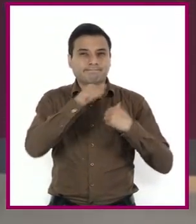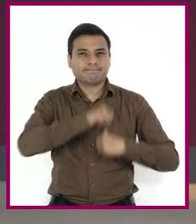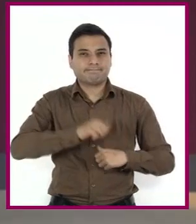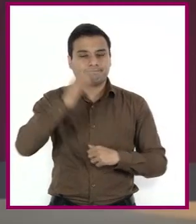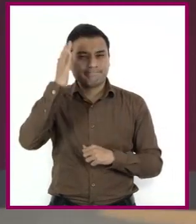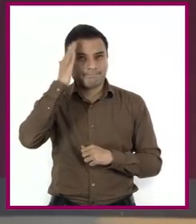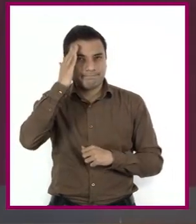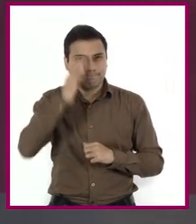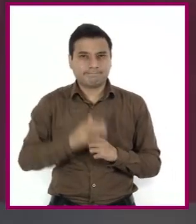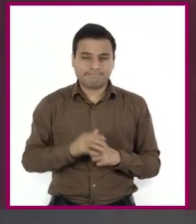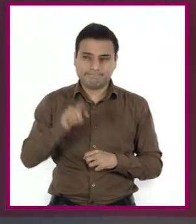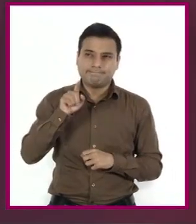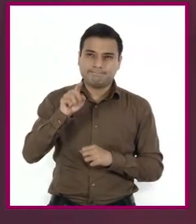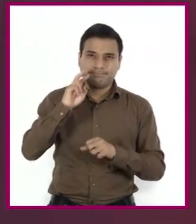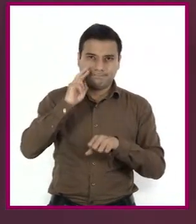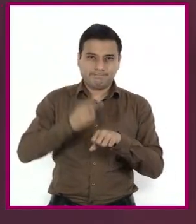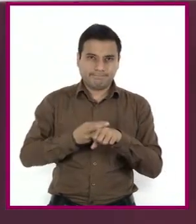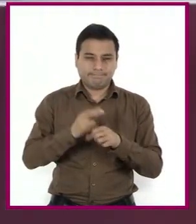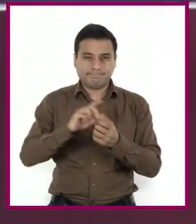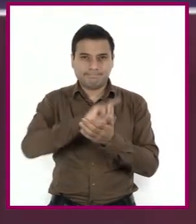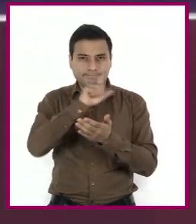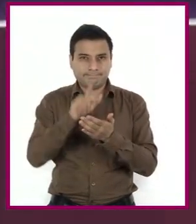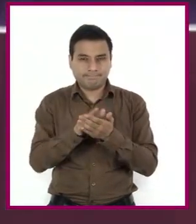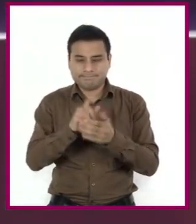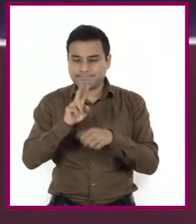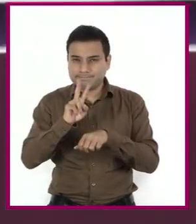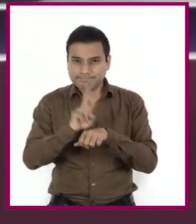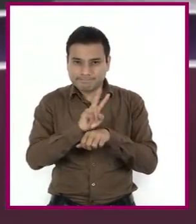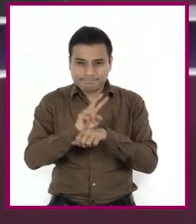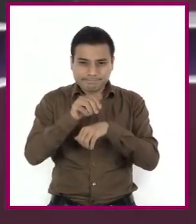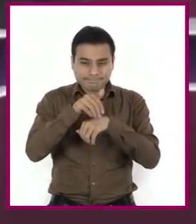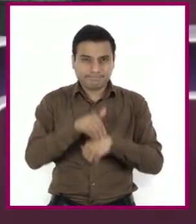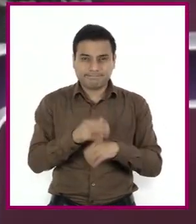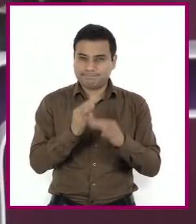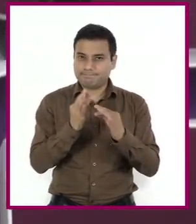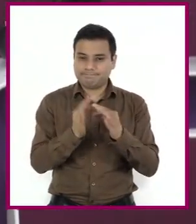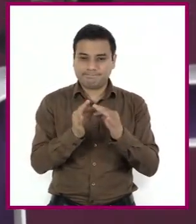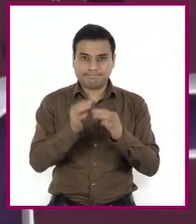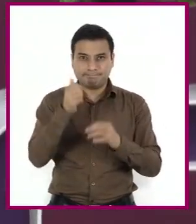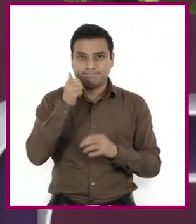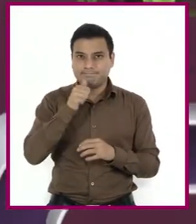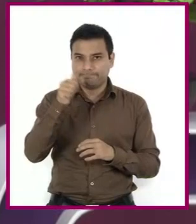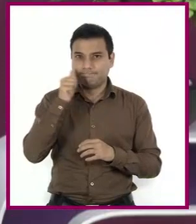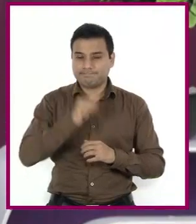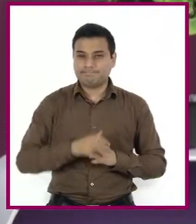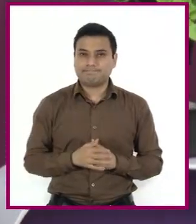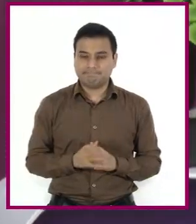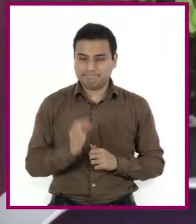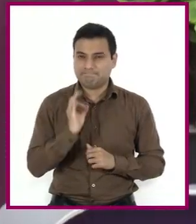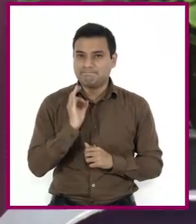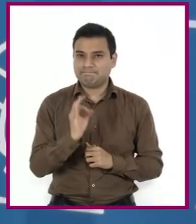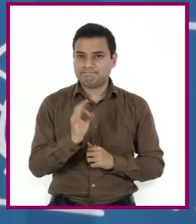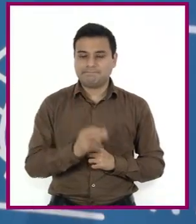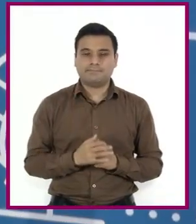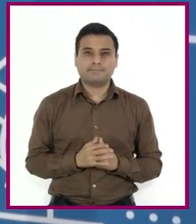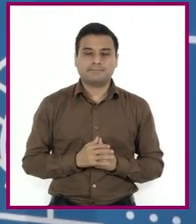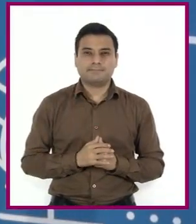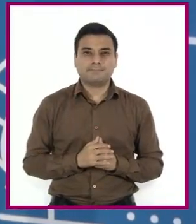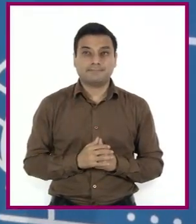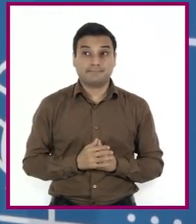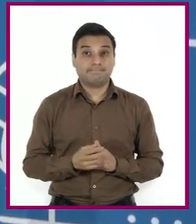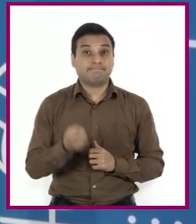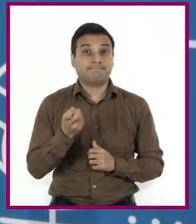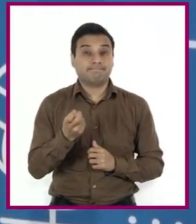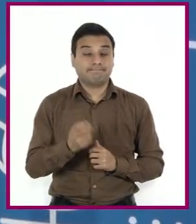las responsables de aplicar las leyes de manera imparcial, así como el árbitro del primer ejemplo. Así